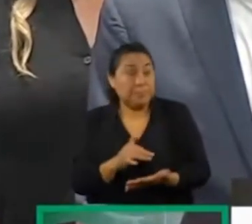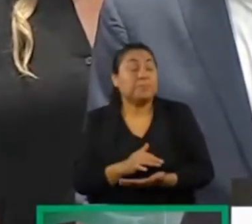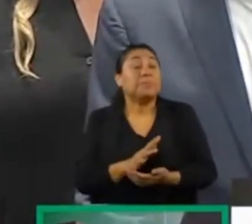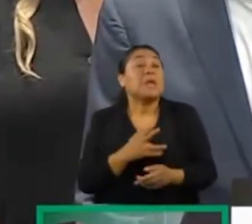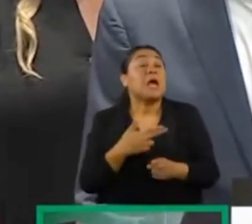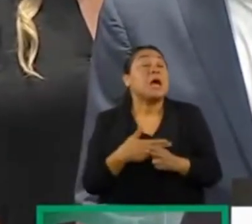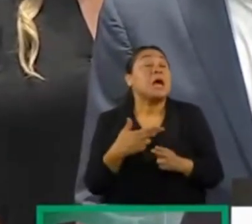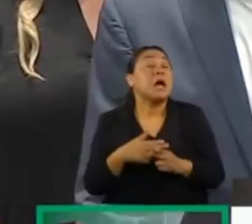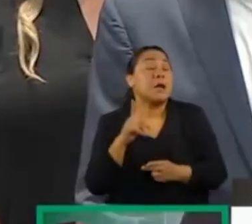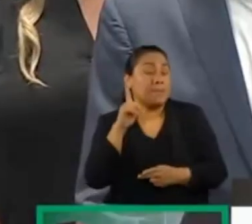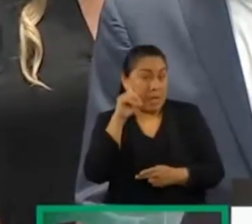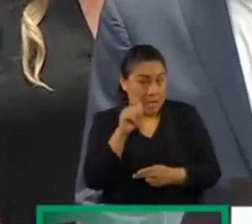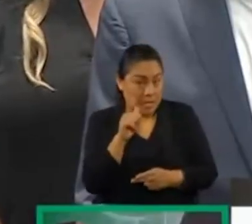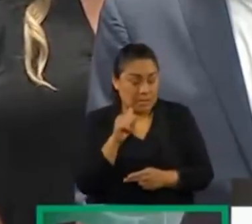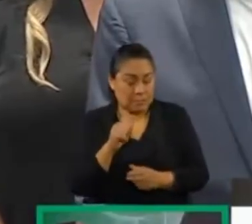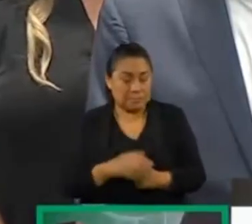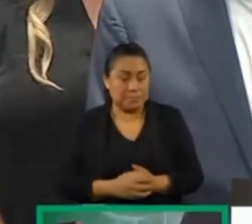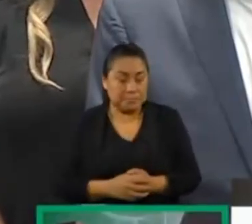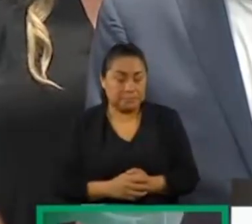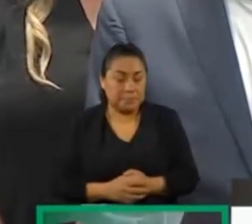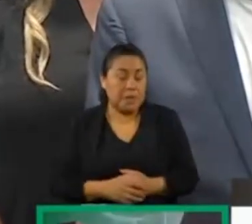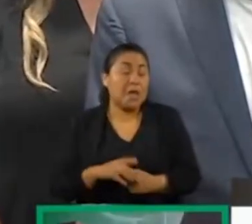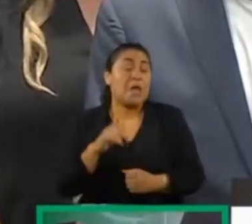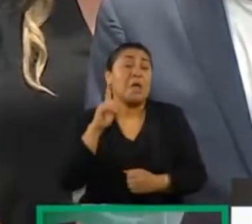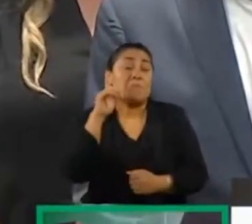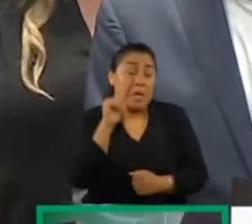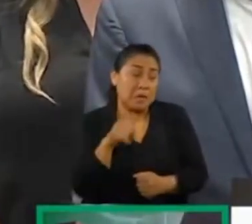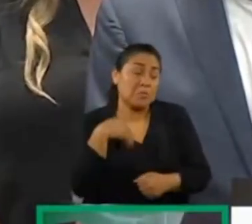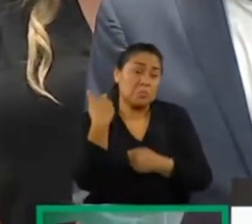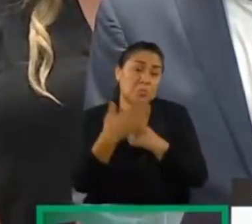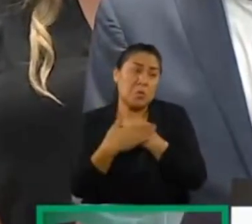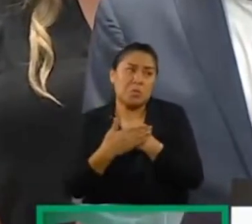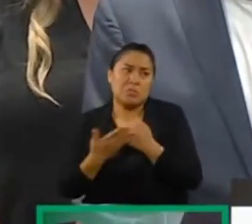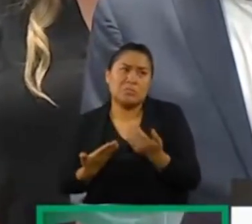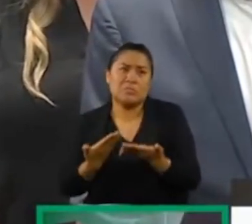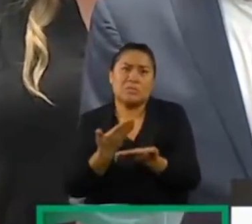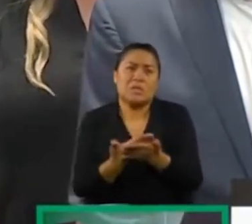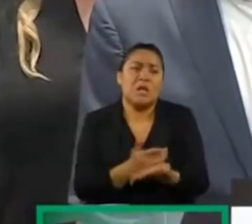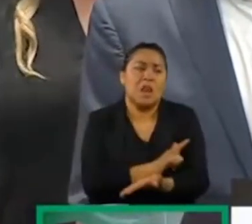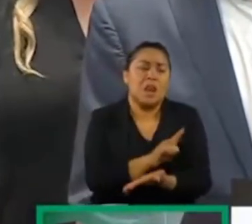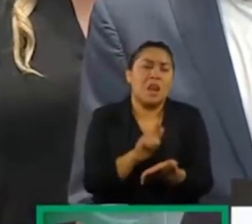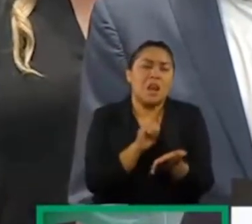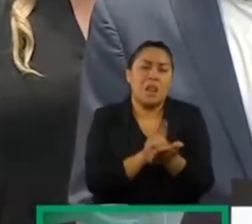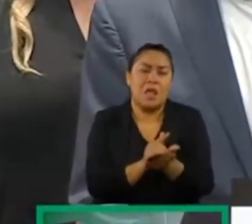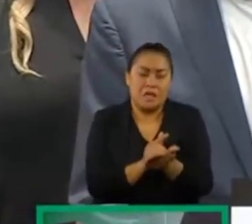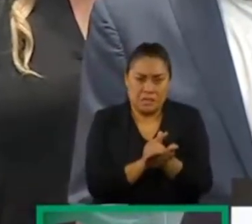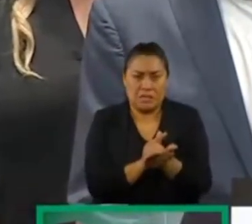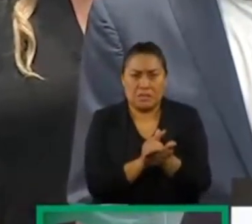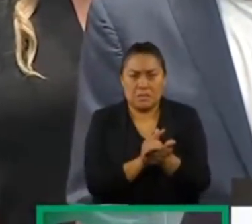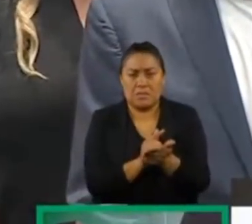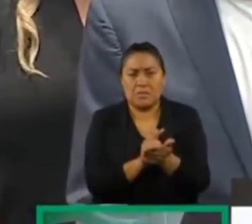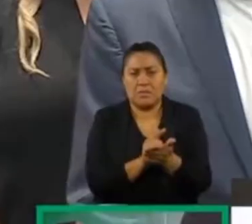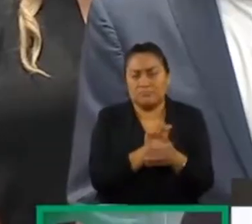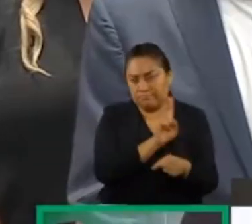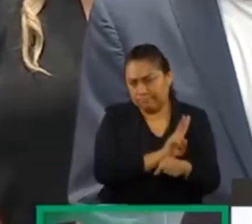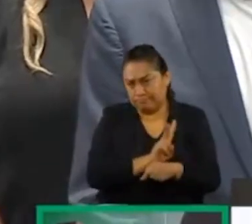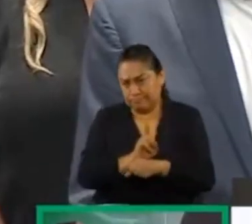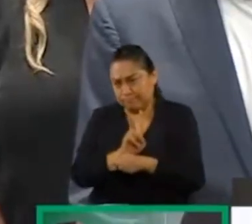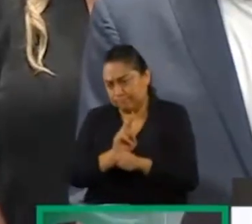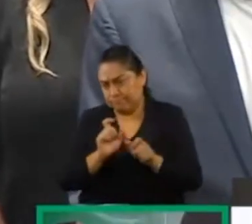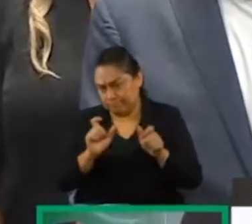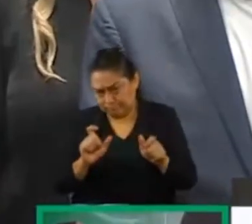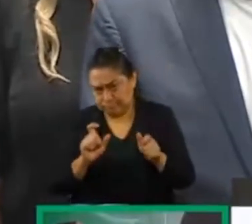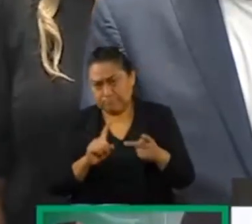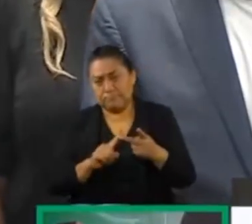mañana se va a presentar la Ley de Seguridad y la Ley de Inteligencia. Y